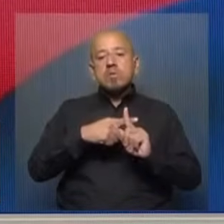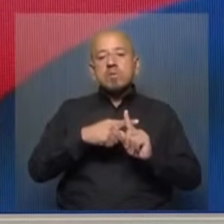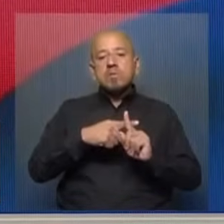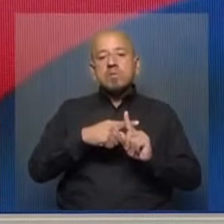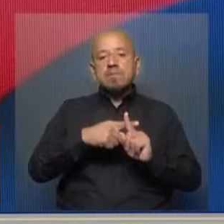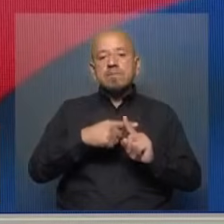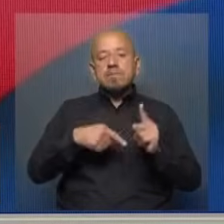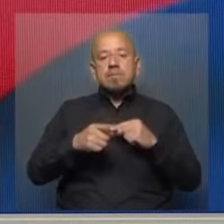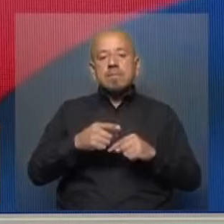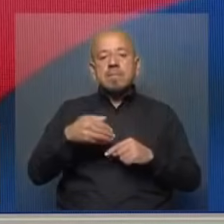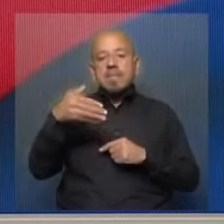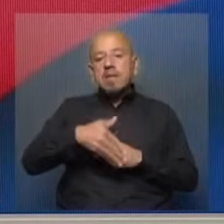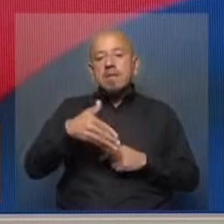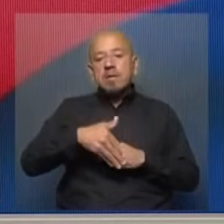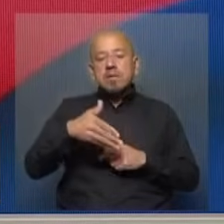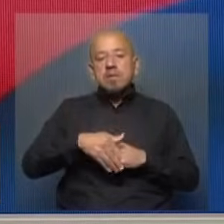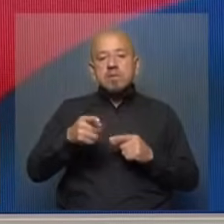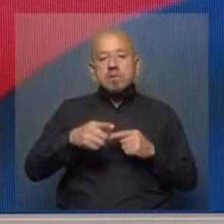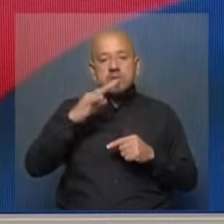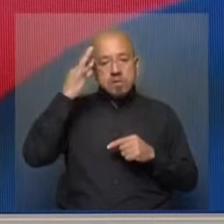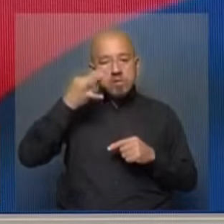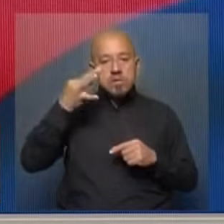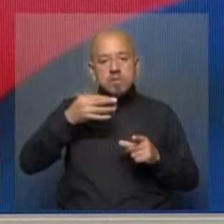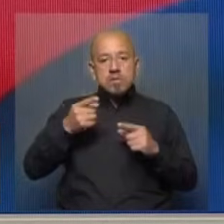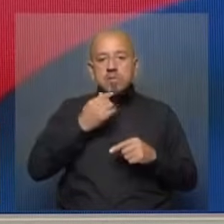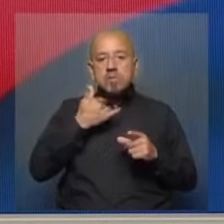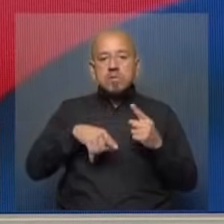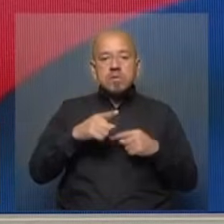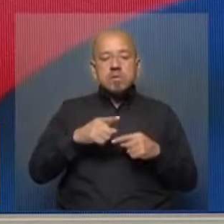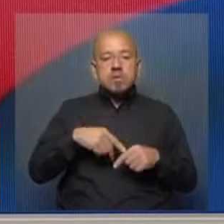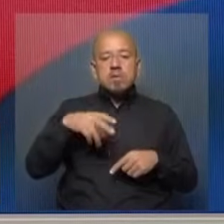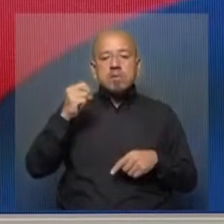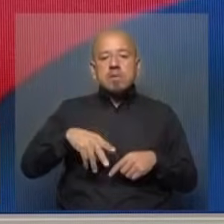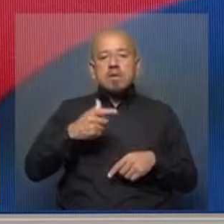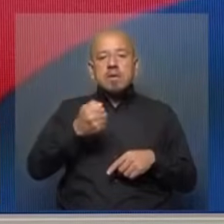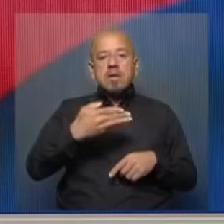real. Cuando vamos a un barrio, por ejemplo, en el plan ABC,